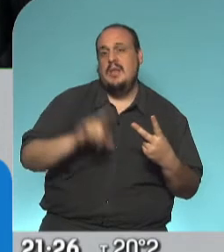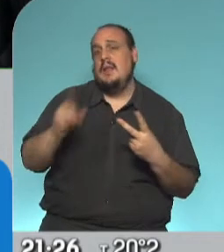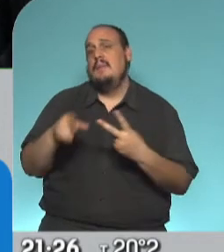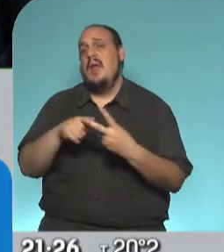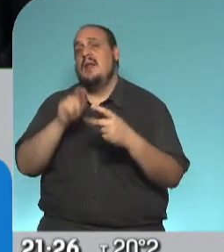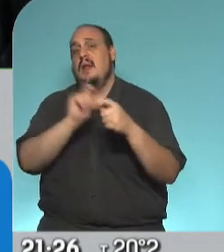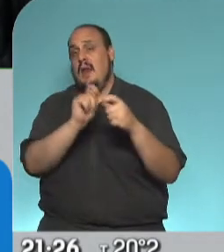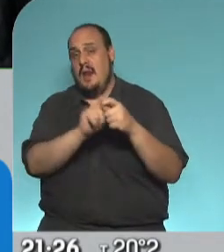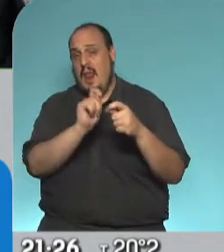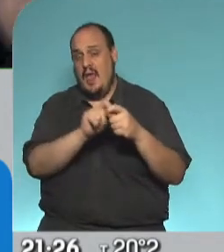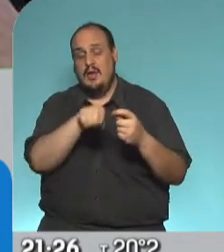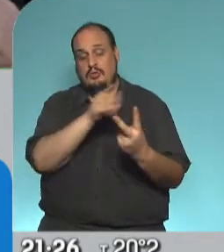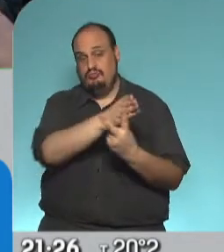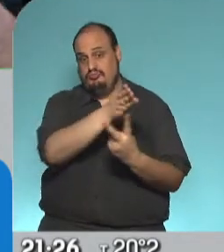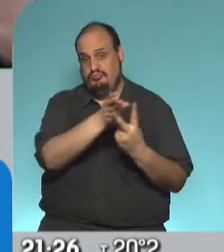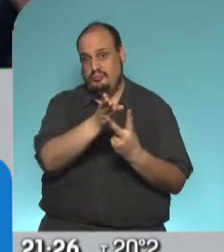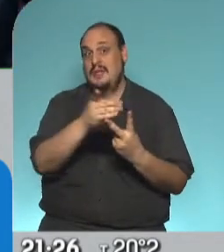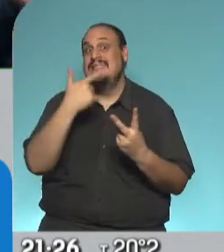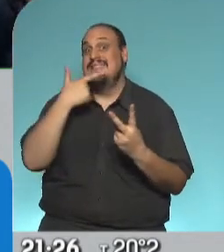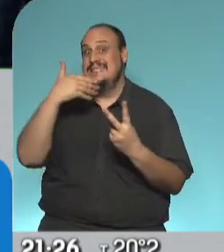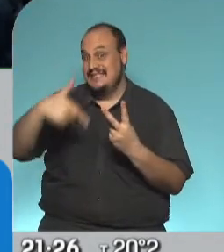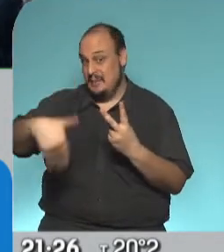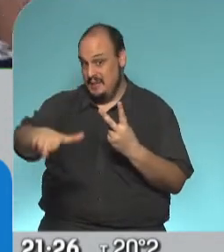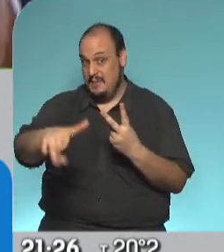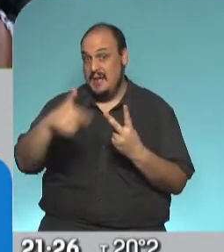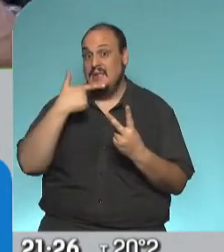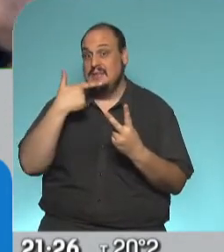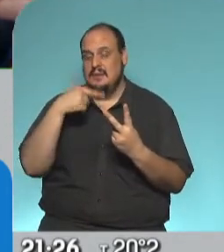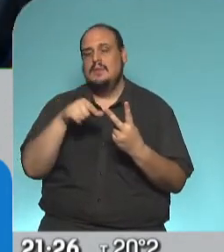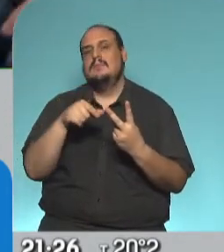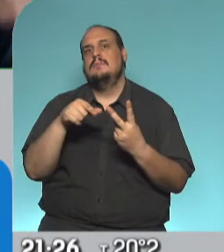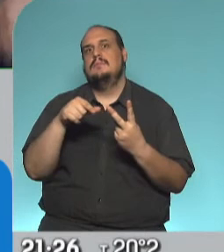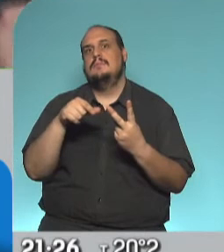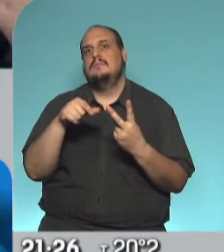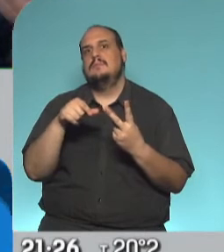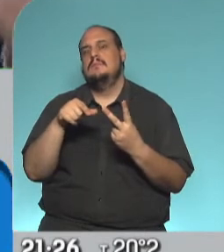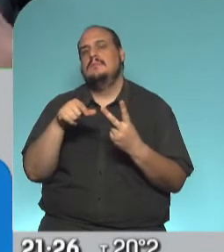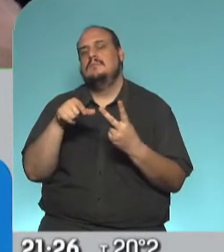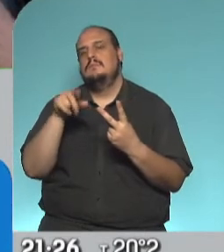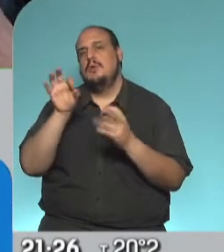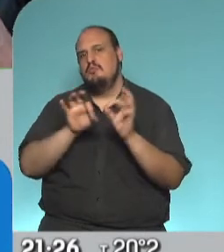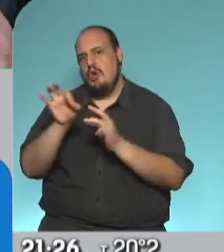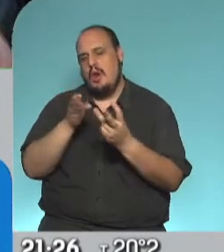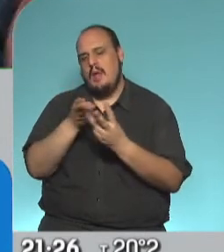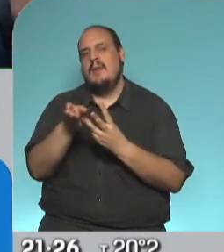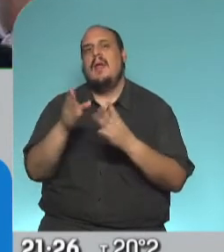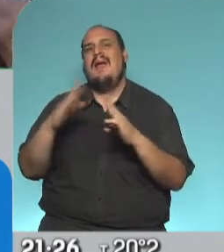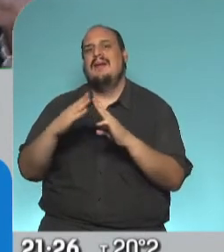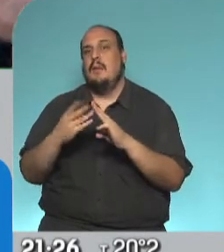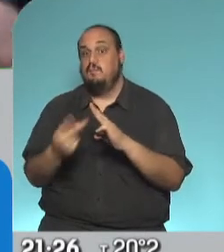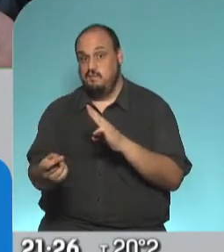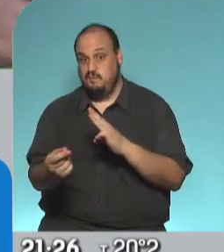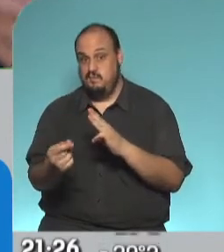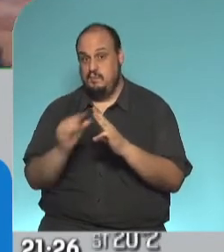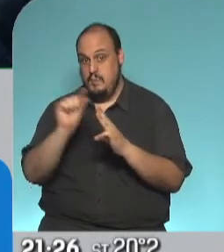personal. Y a partir de septiembre van a estar progresivamente las líneas que tienen que ver con crédito hipotecario, porque